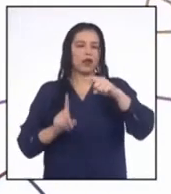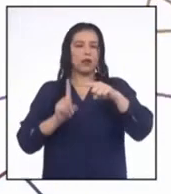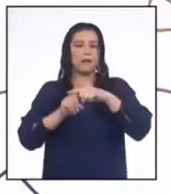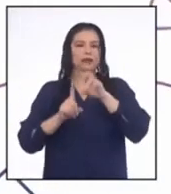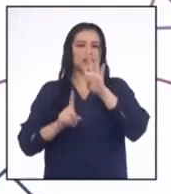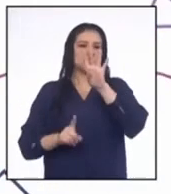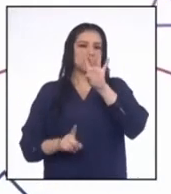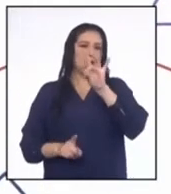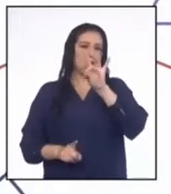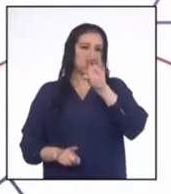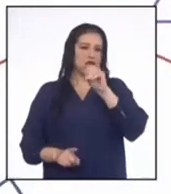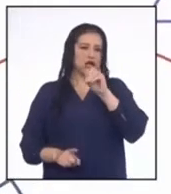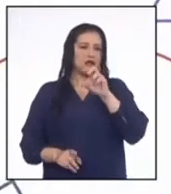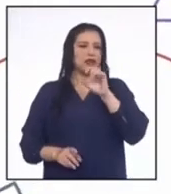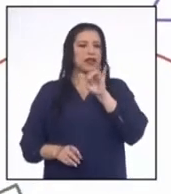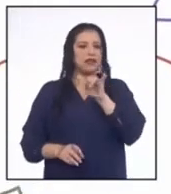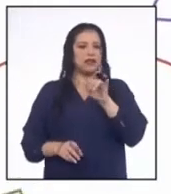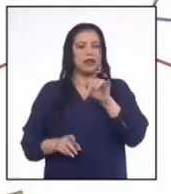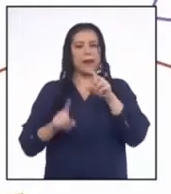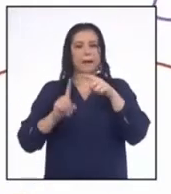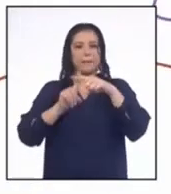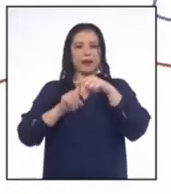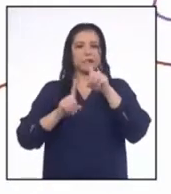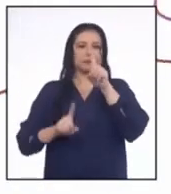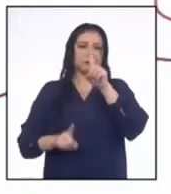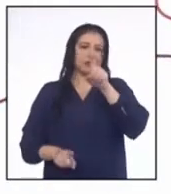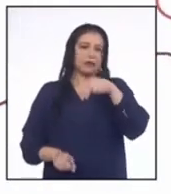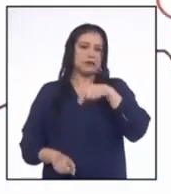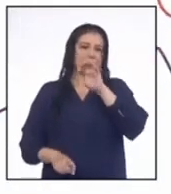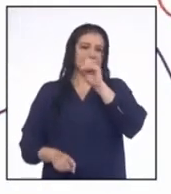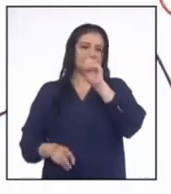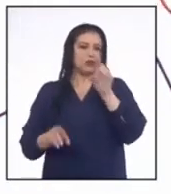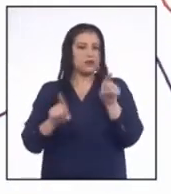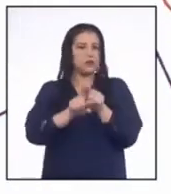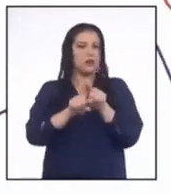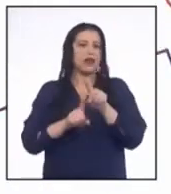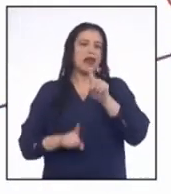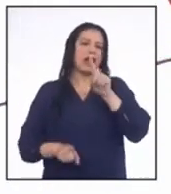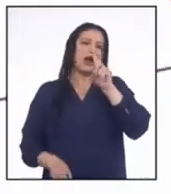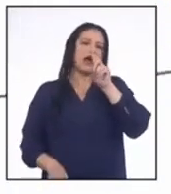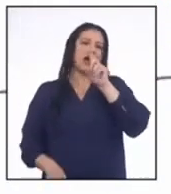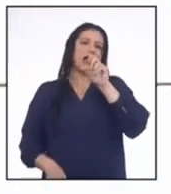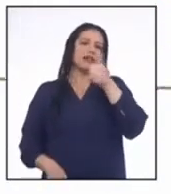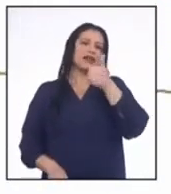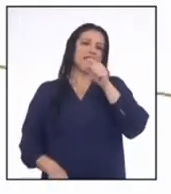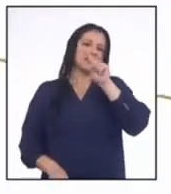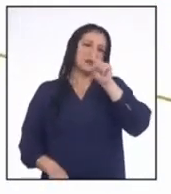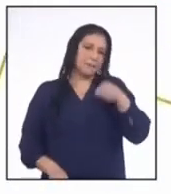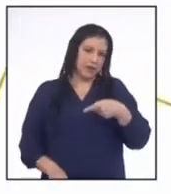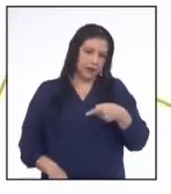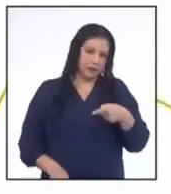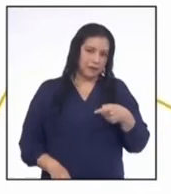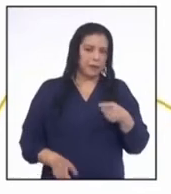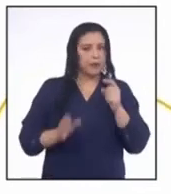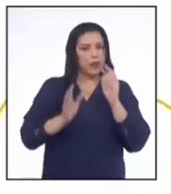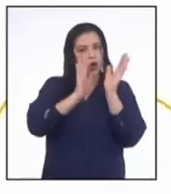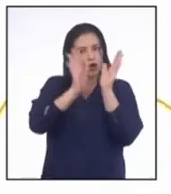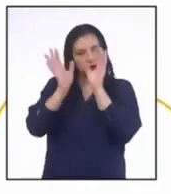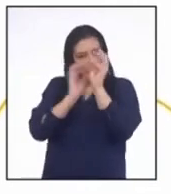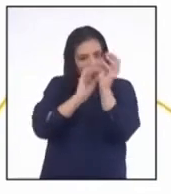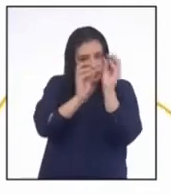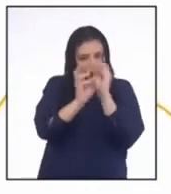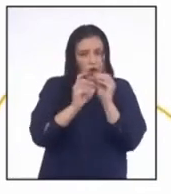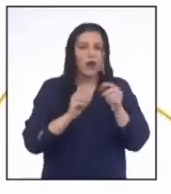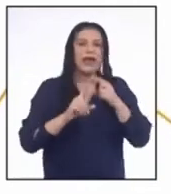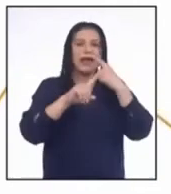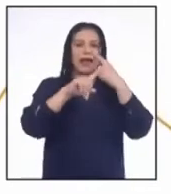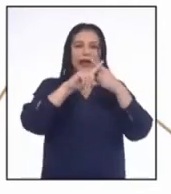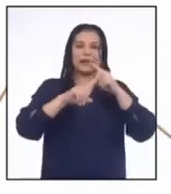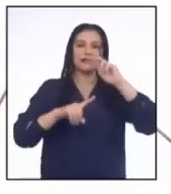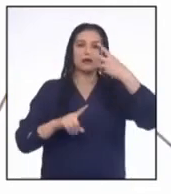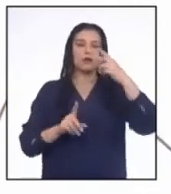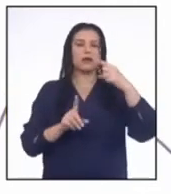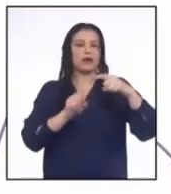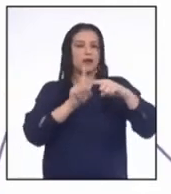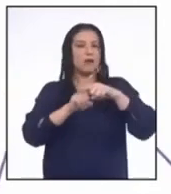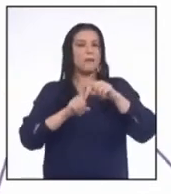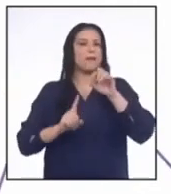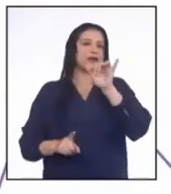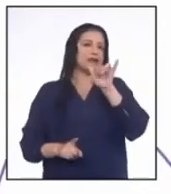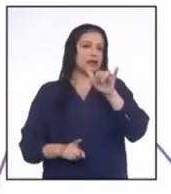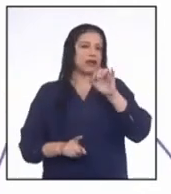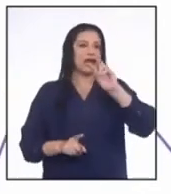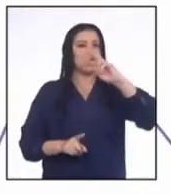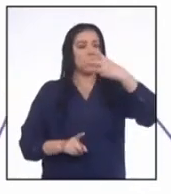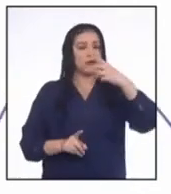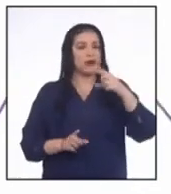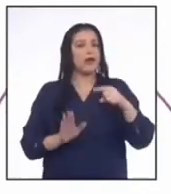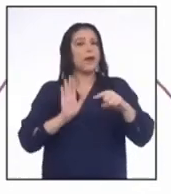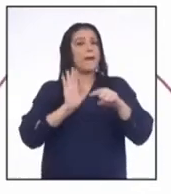más 1600 es igual a 10.000. Ordenando la ecuación se tiene x al cuadrado más y al